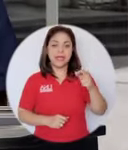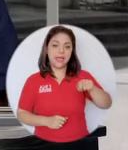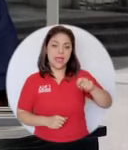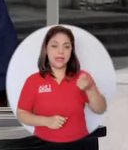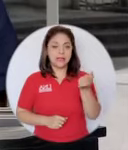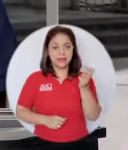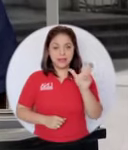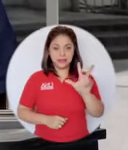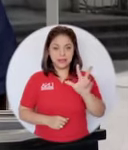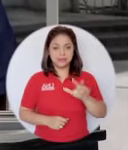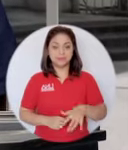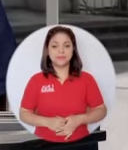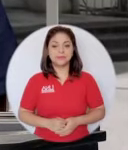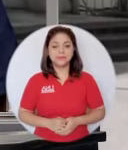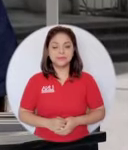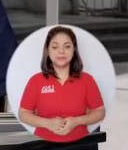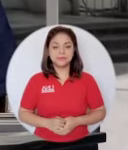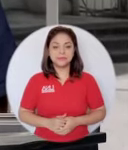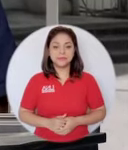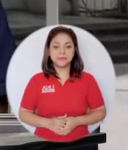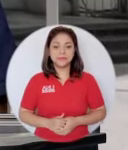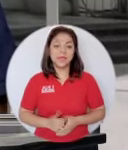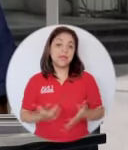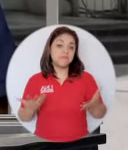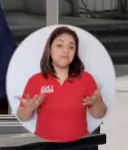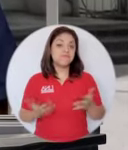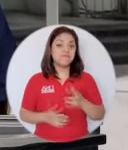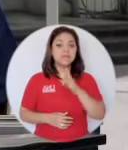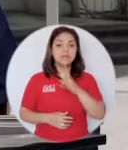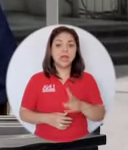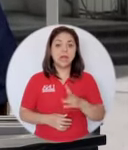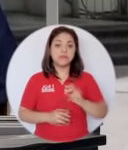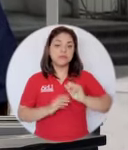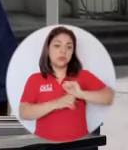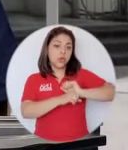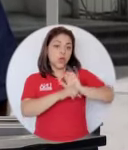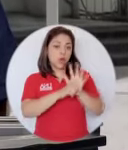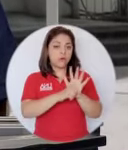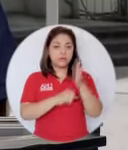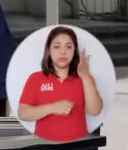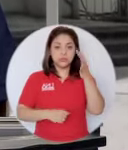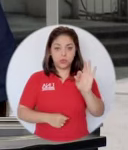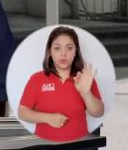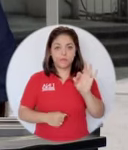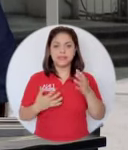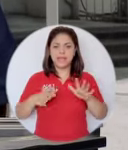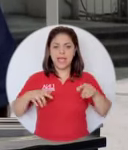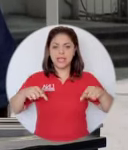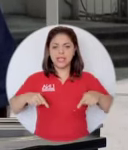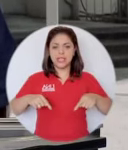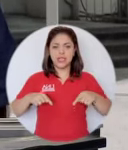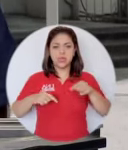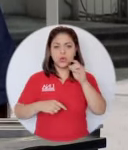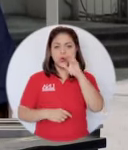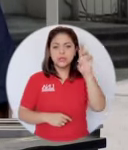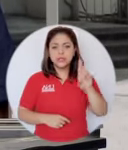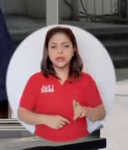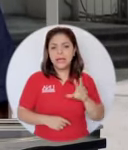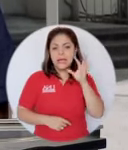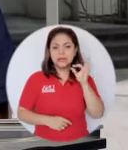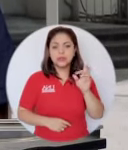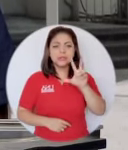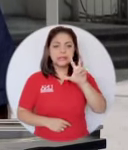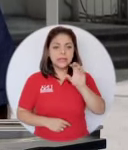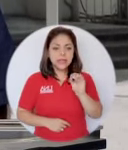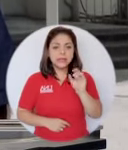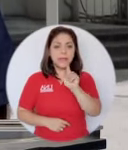SINART. Y bueno, COVID-19, a pesar de que ya tenemos para Costa Rica 30 meses o